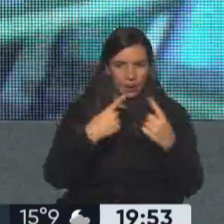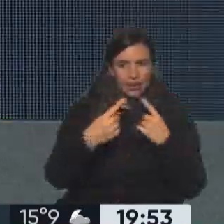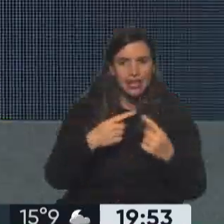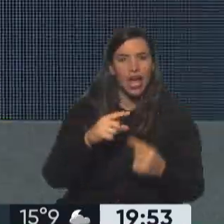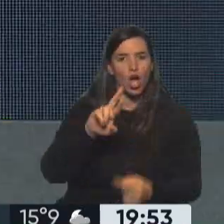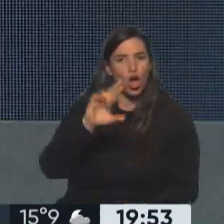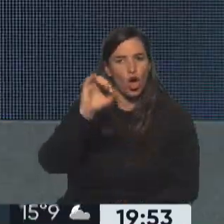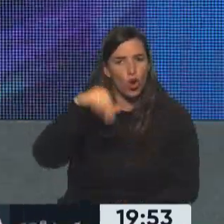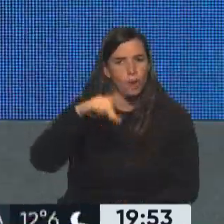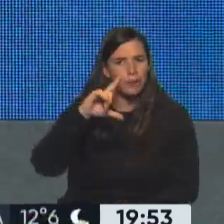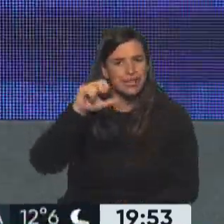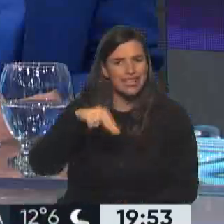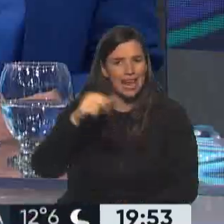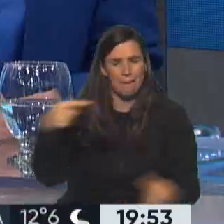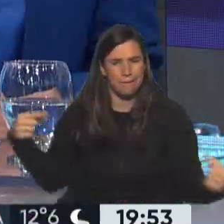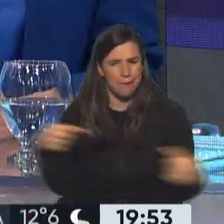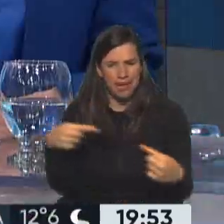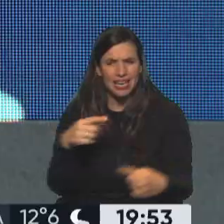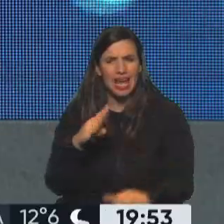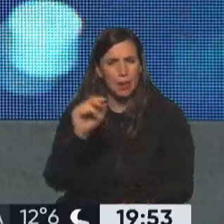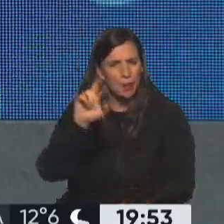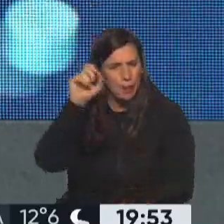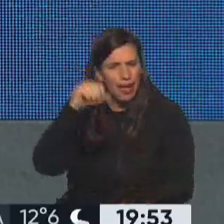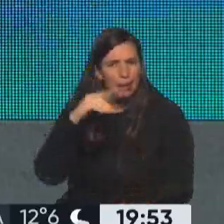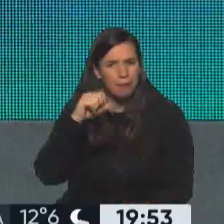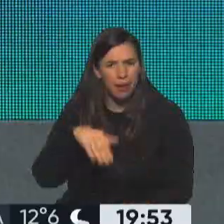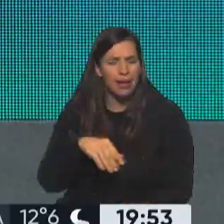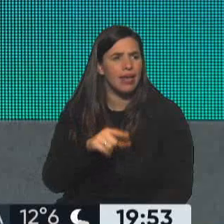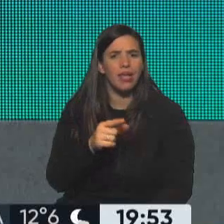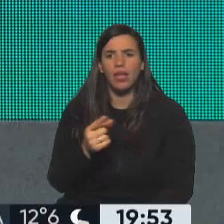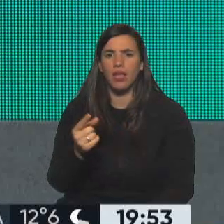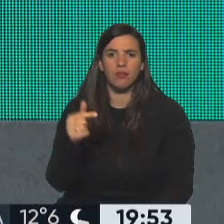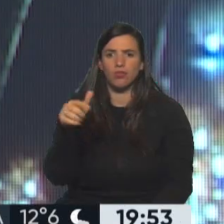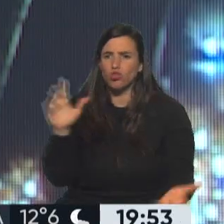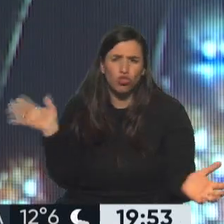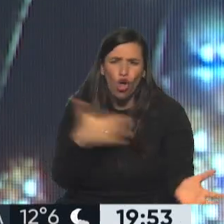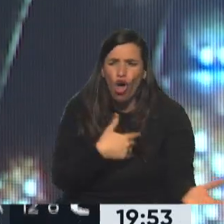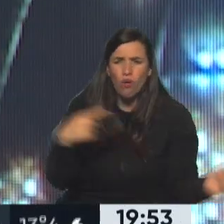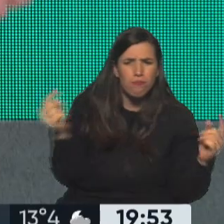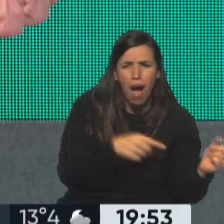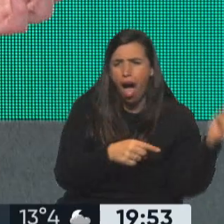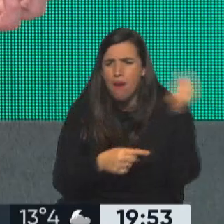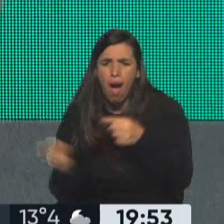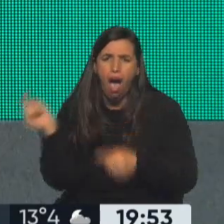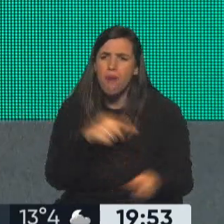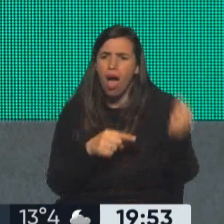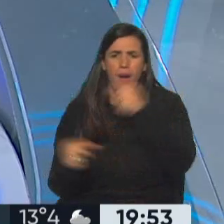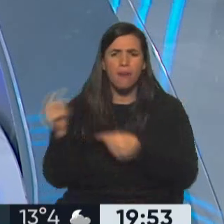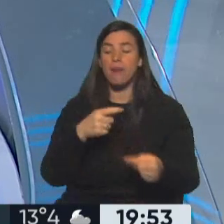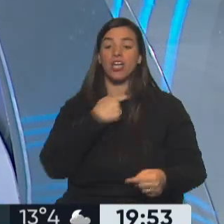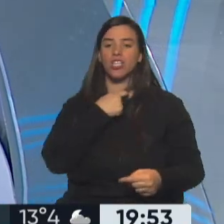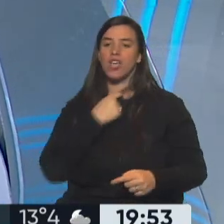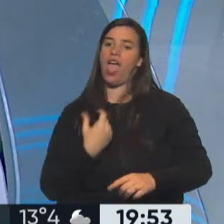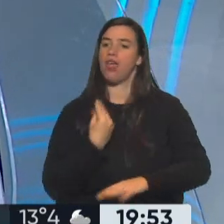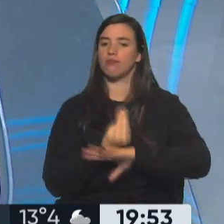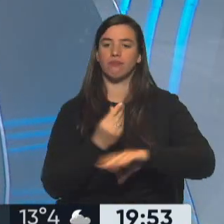peleadísima con la Bregman, no quiere saber nada con la Bregman. Entonces, todos se rompen entre todos porque cada uno quiere un pedacito. Sí, yo